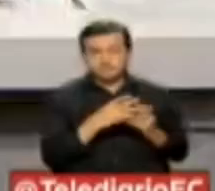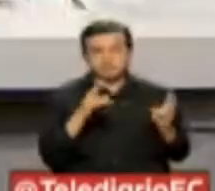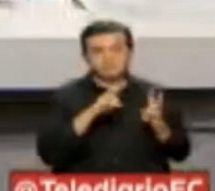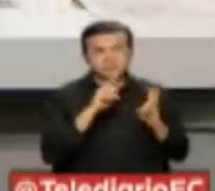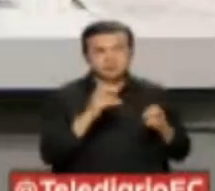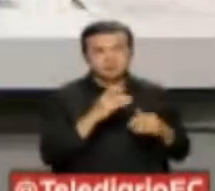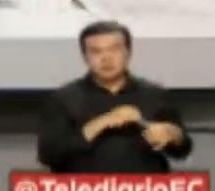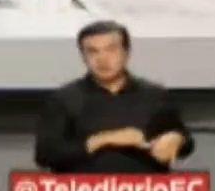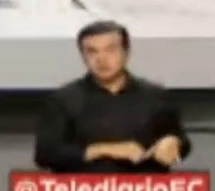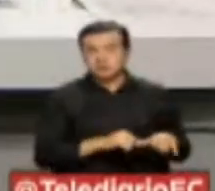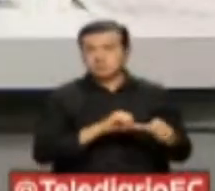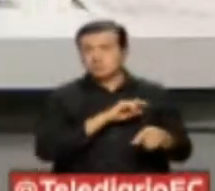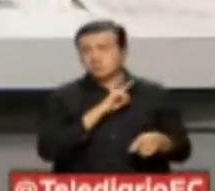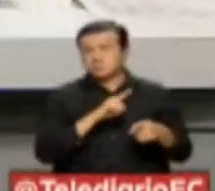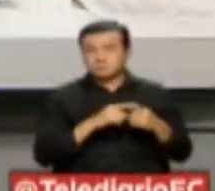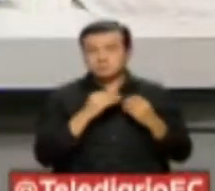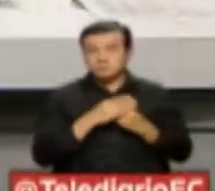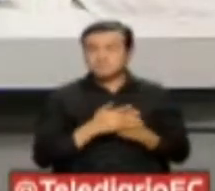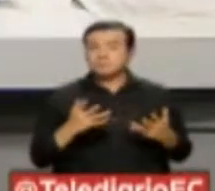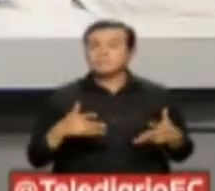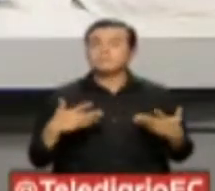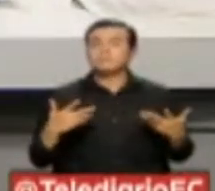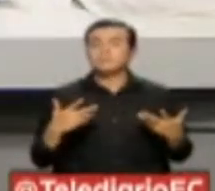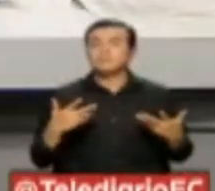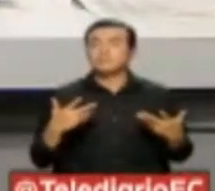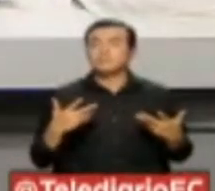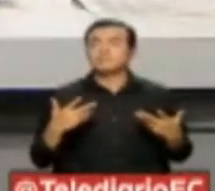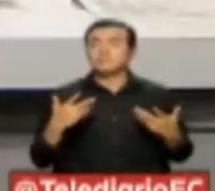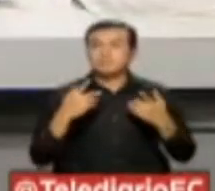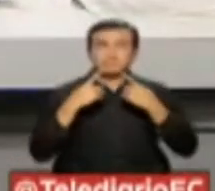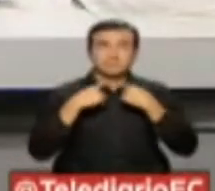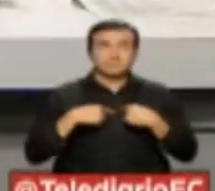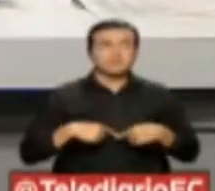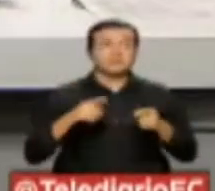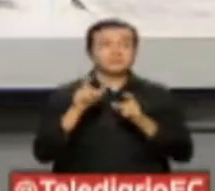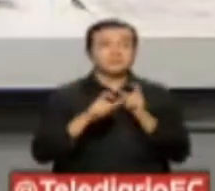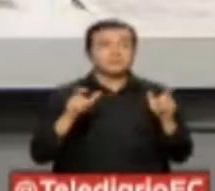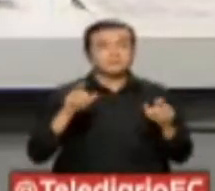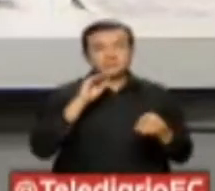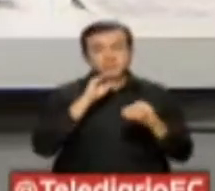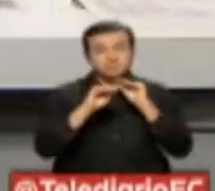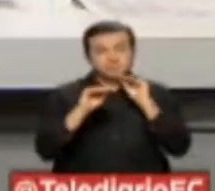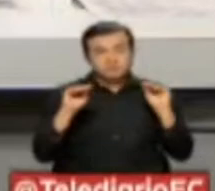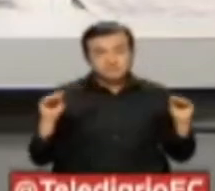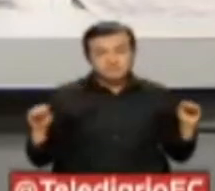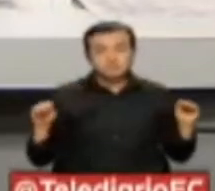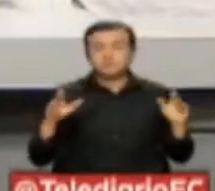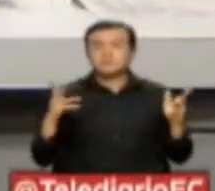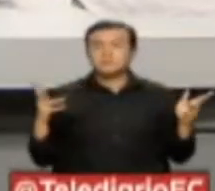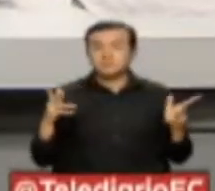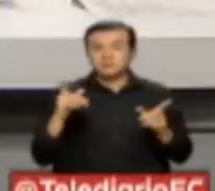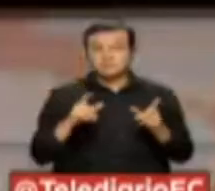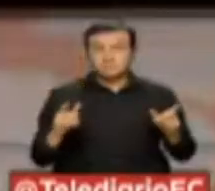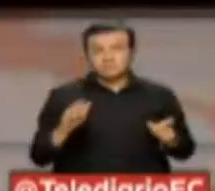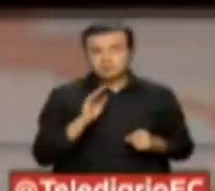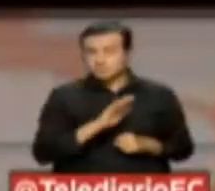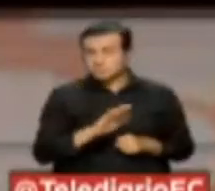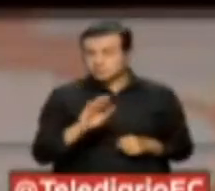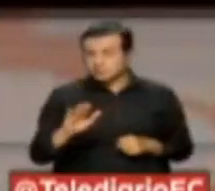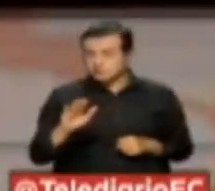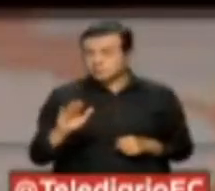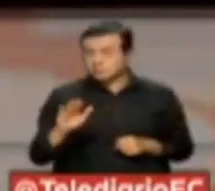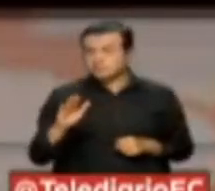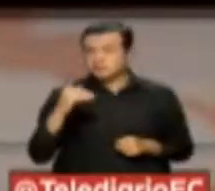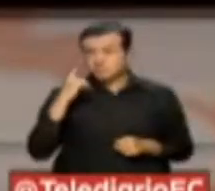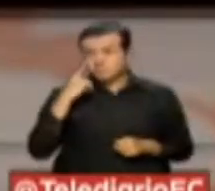un tema que no se permitió realmente que se pronuncie la ciudadanía la forma como se manejó la recolección de firmas